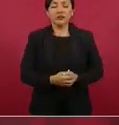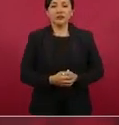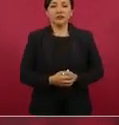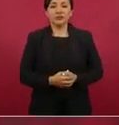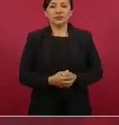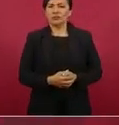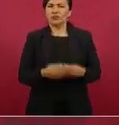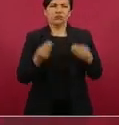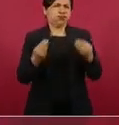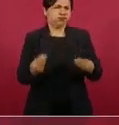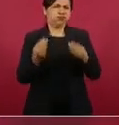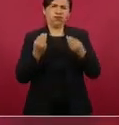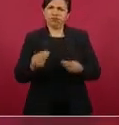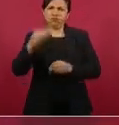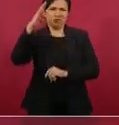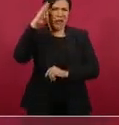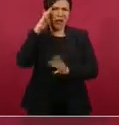son muchísimos.